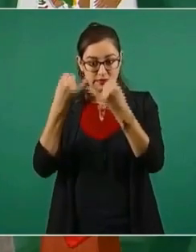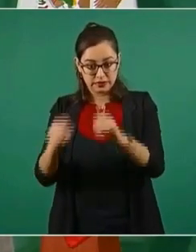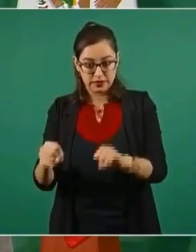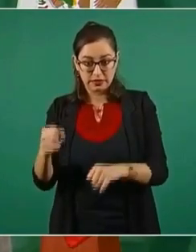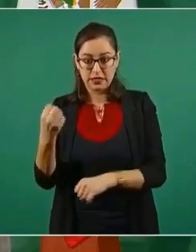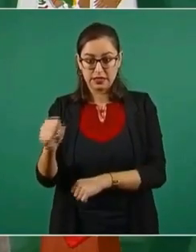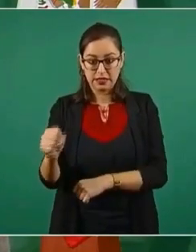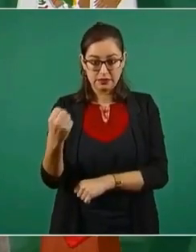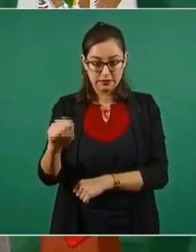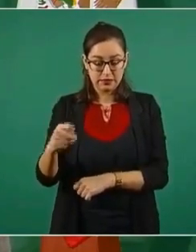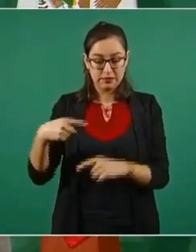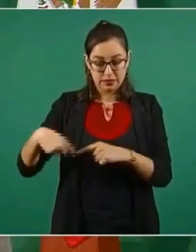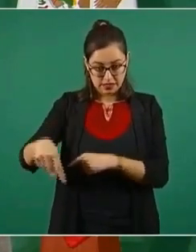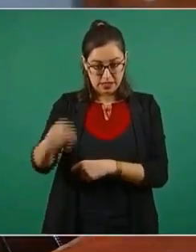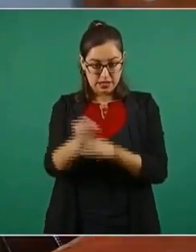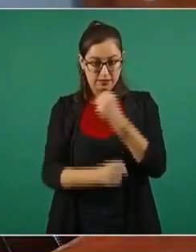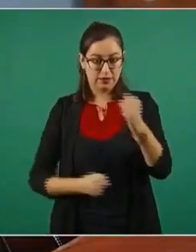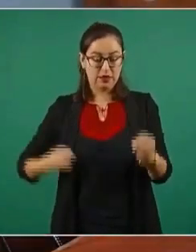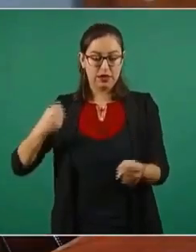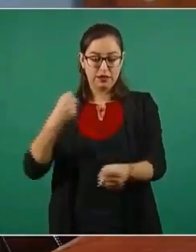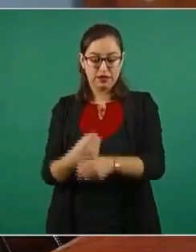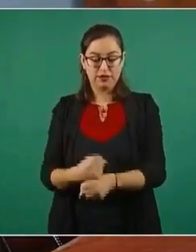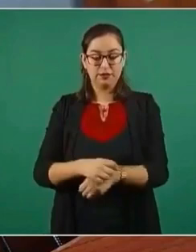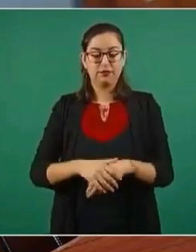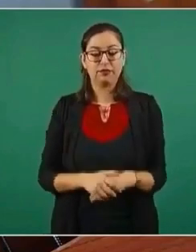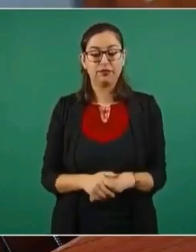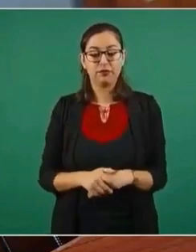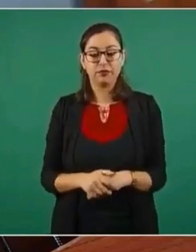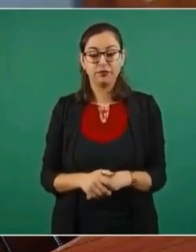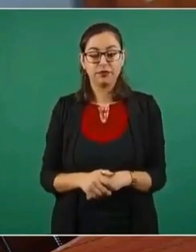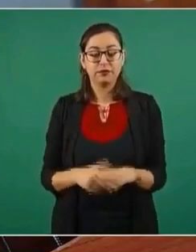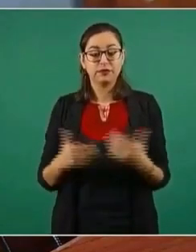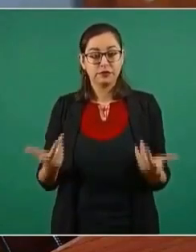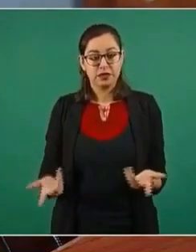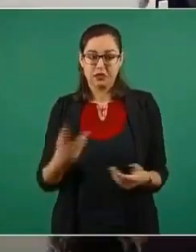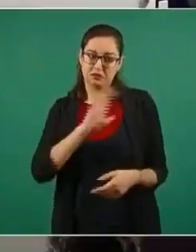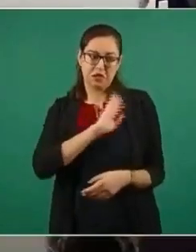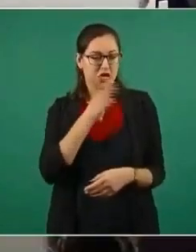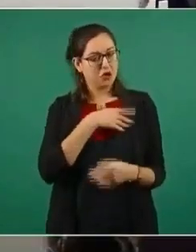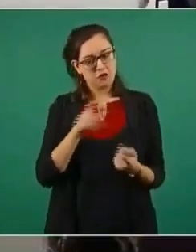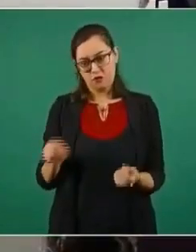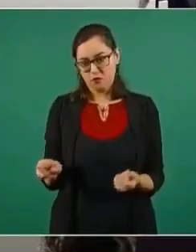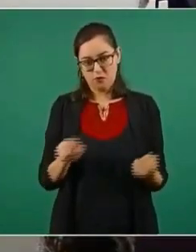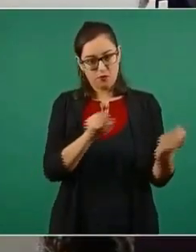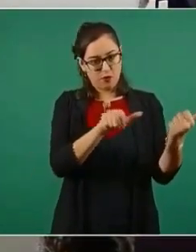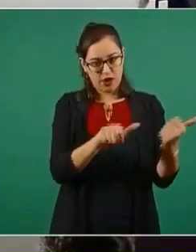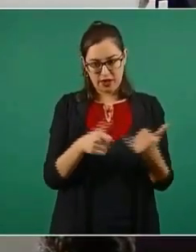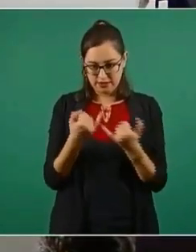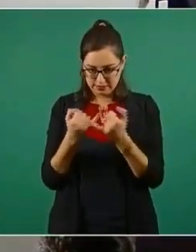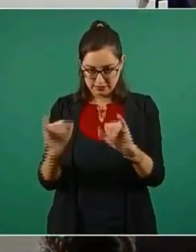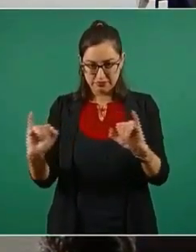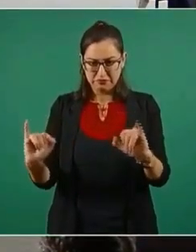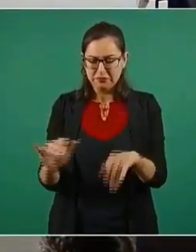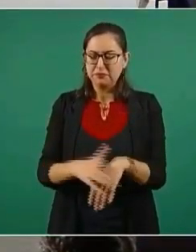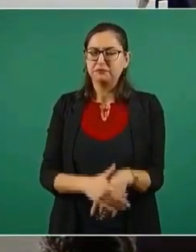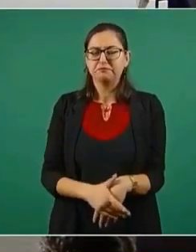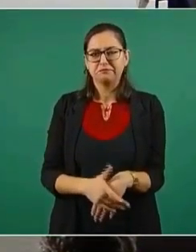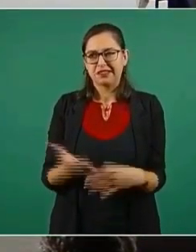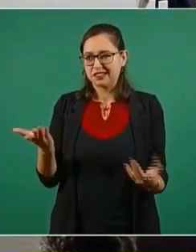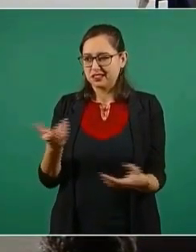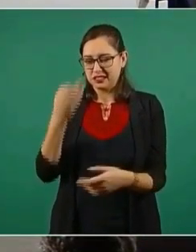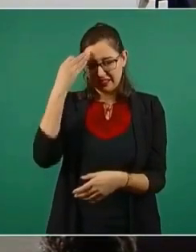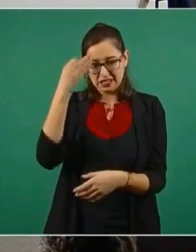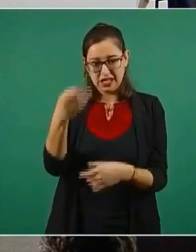de este año. Nos encontramos, pues, en un periodo en el que resulta ineludible